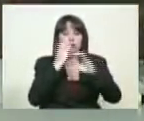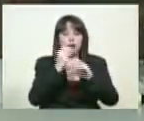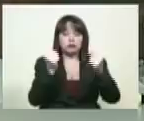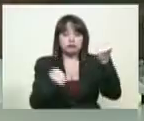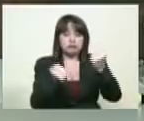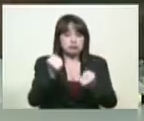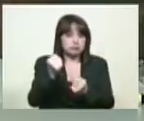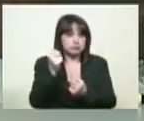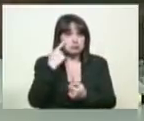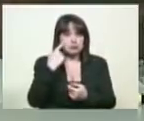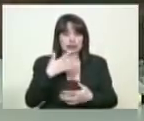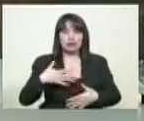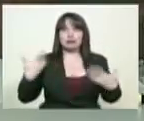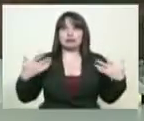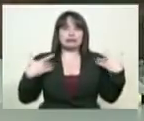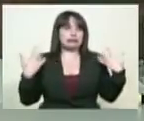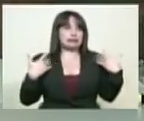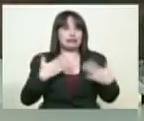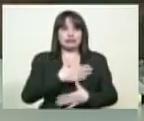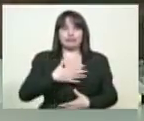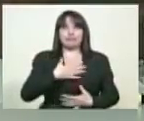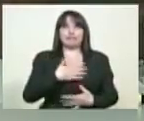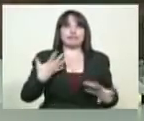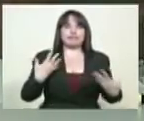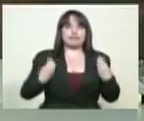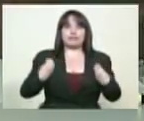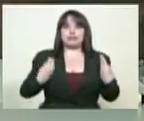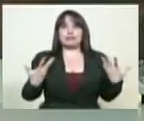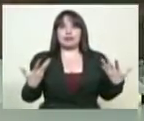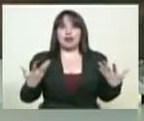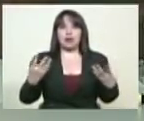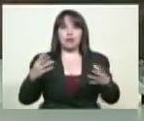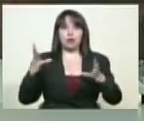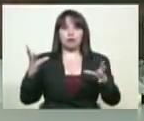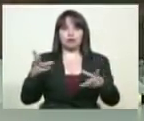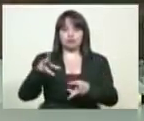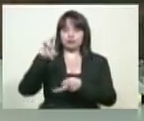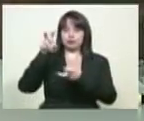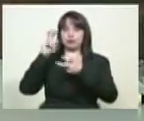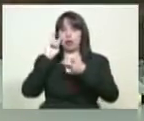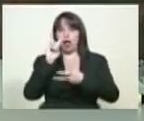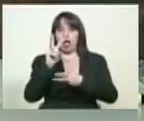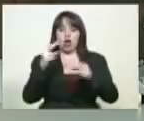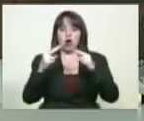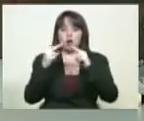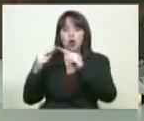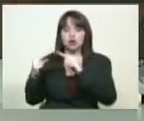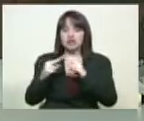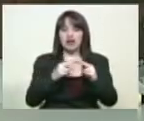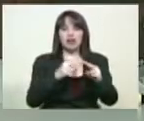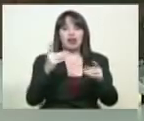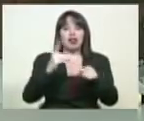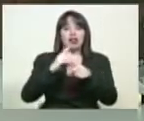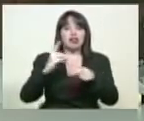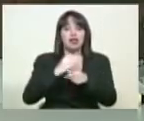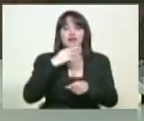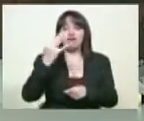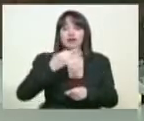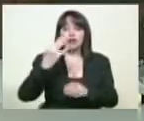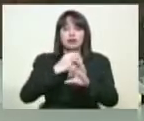estoy ansioso por recoger los datos conocer los datos de la verdad del transporte